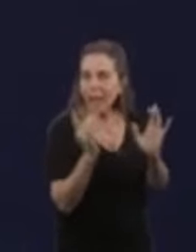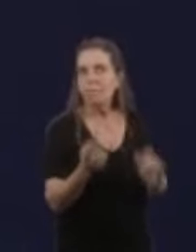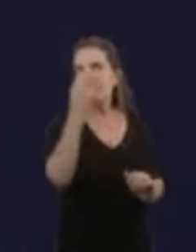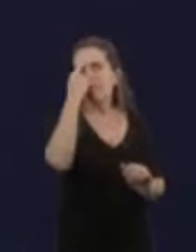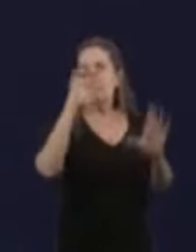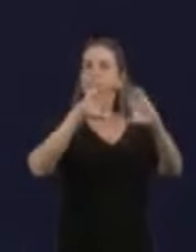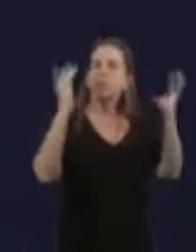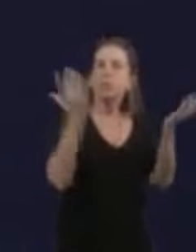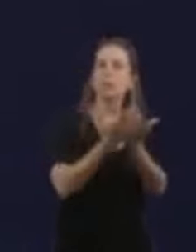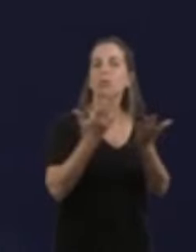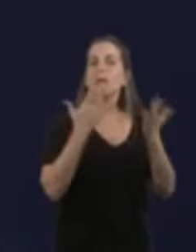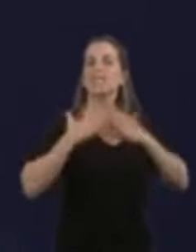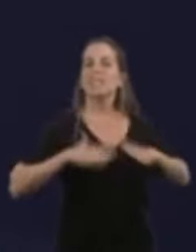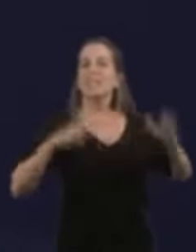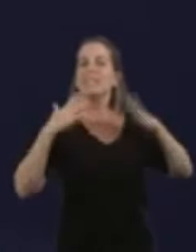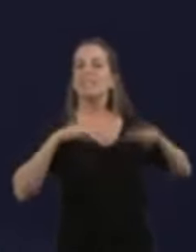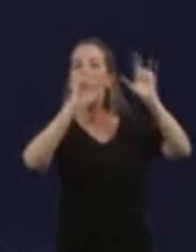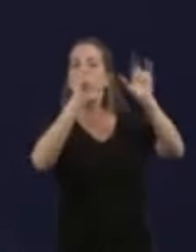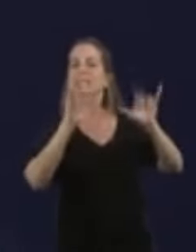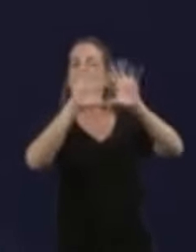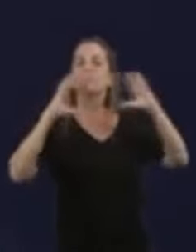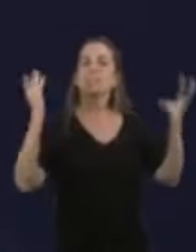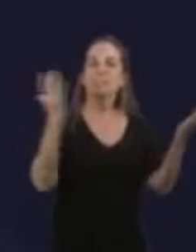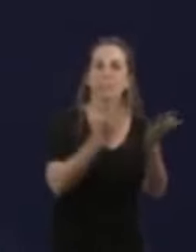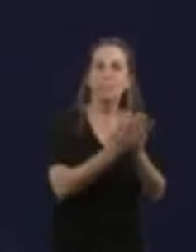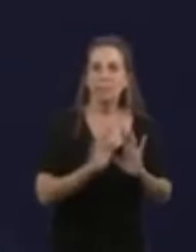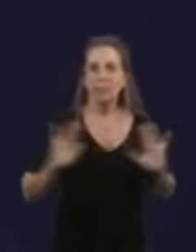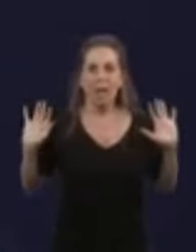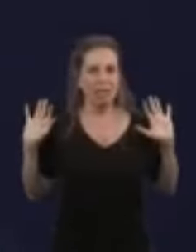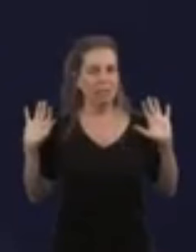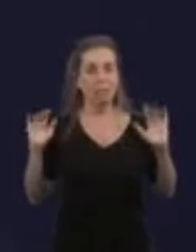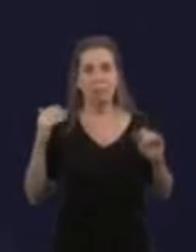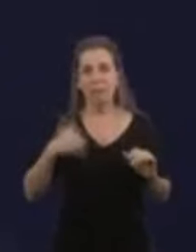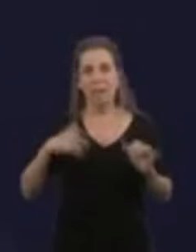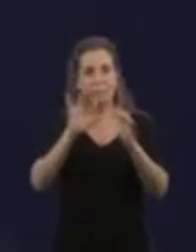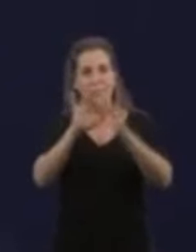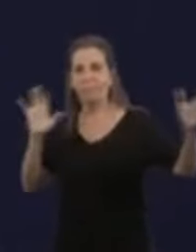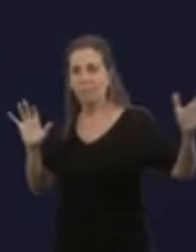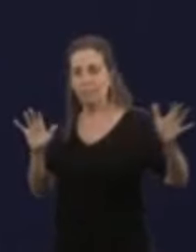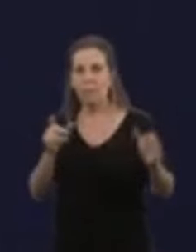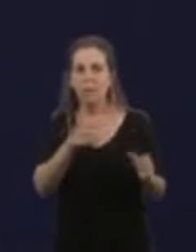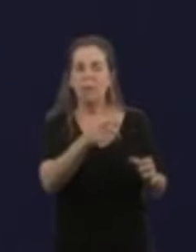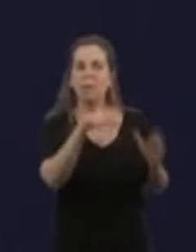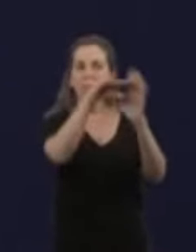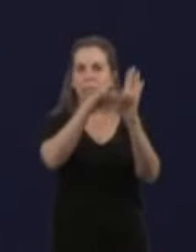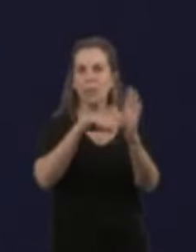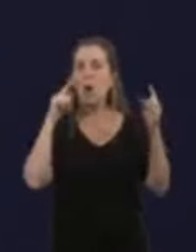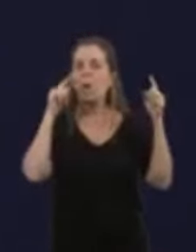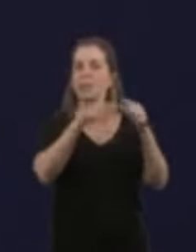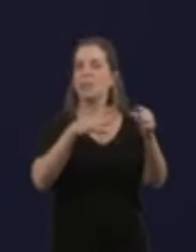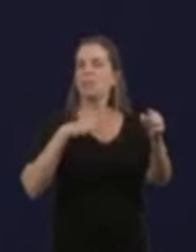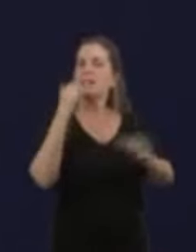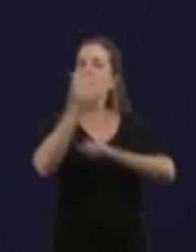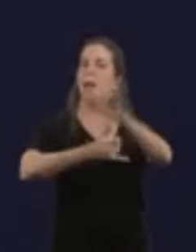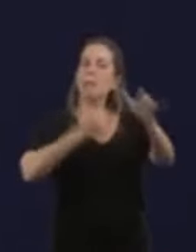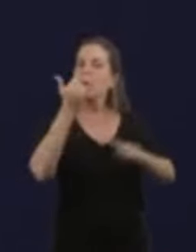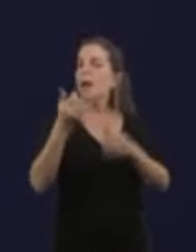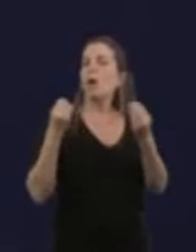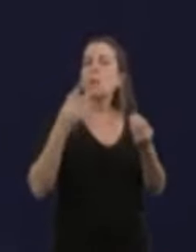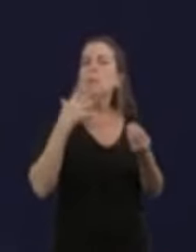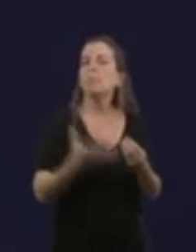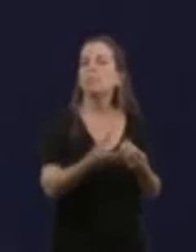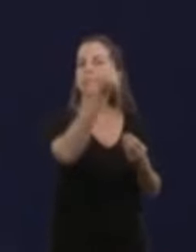Pacífico y multilateral en ningún momento se explica cómo alcanzar estas metas lo mismo ocurrió con los objetivos de